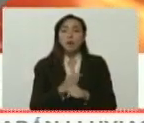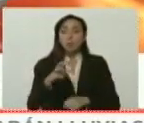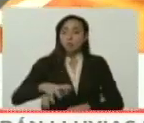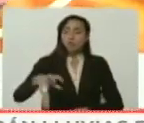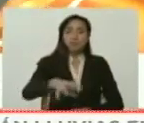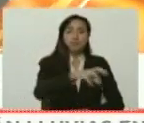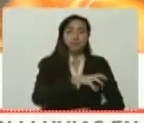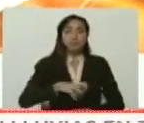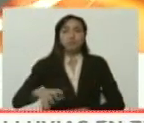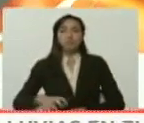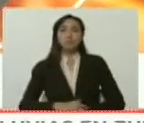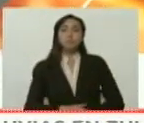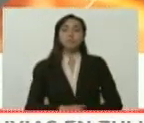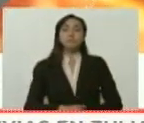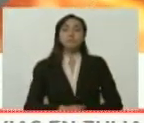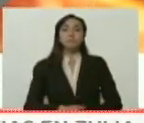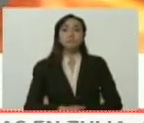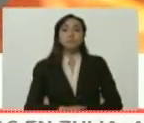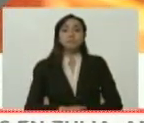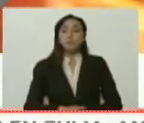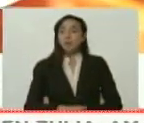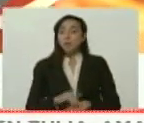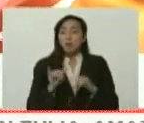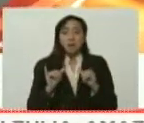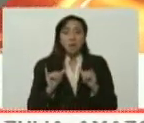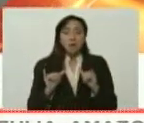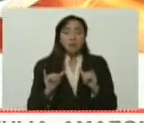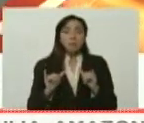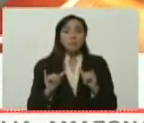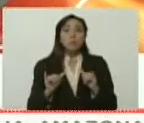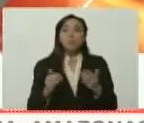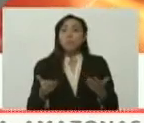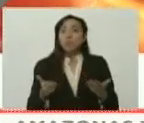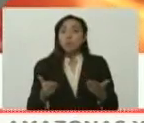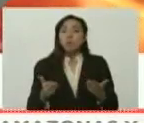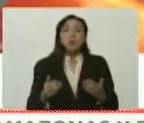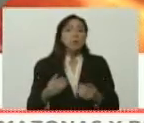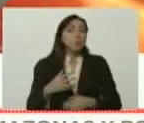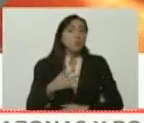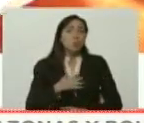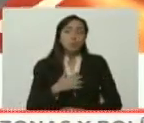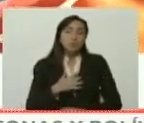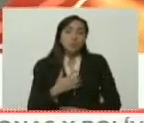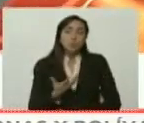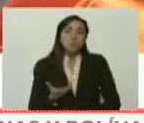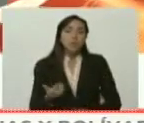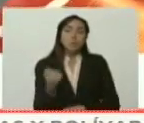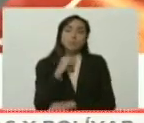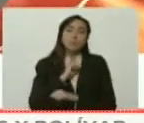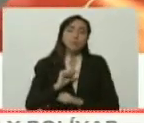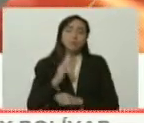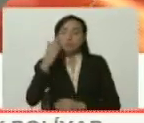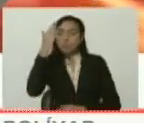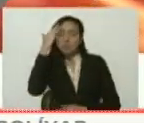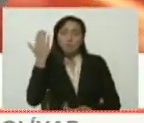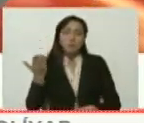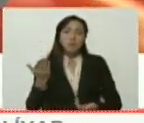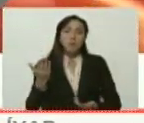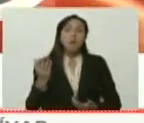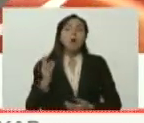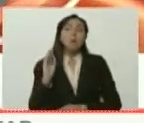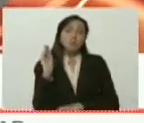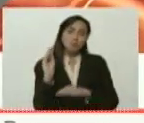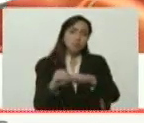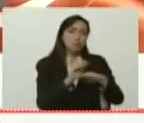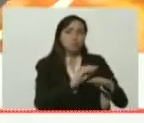tienen. En verdad que estos son hechos totalmente que nosotros rechazamos, llamamos a nuestro pueblo